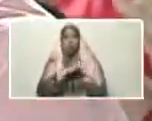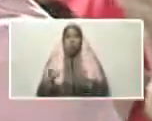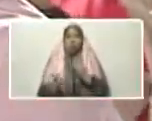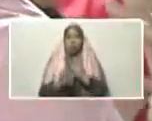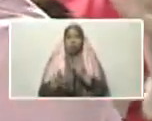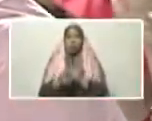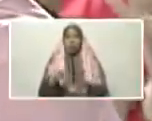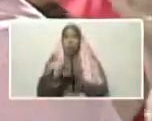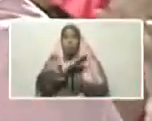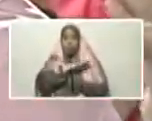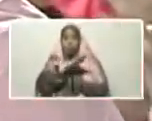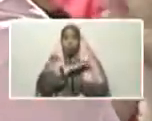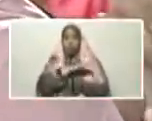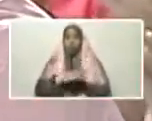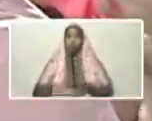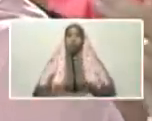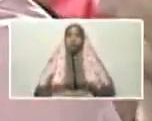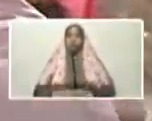propia